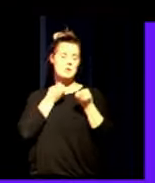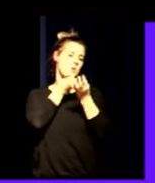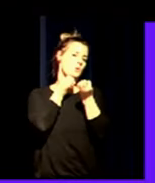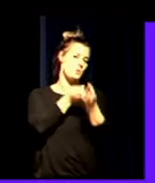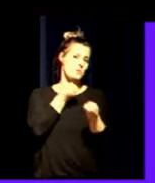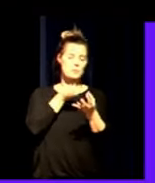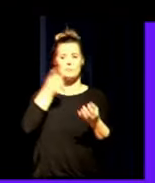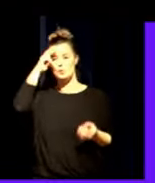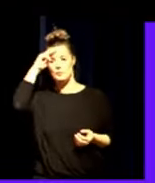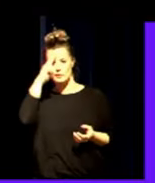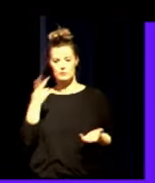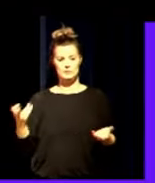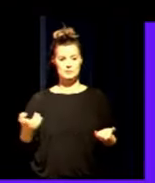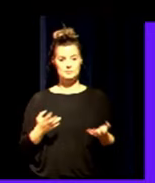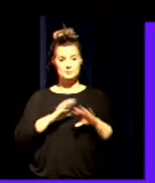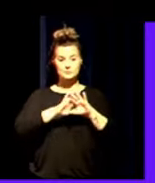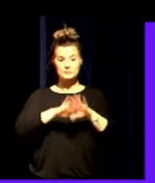lo tanto, están posicionados